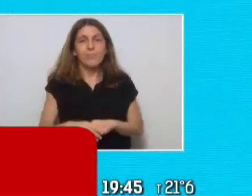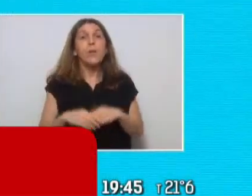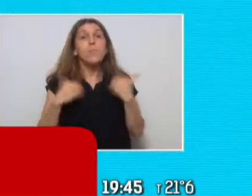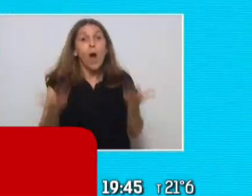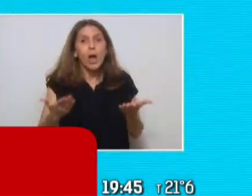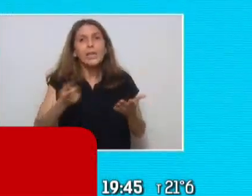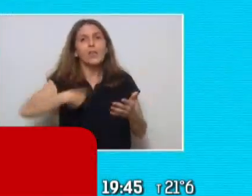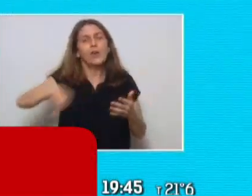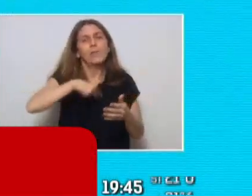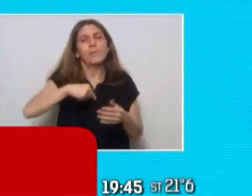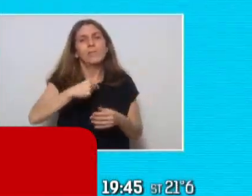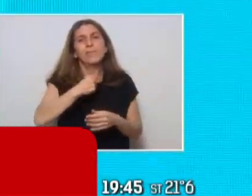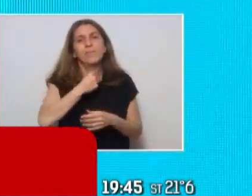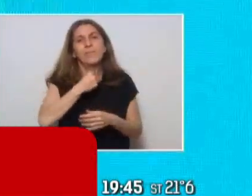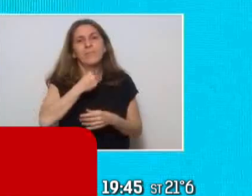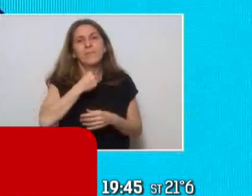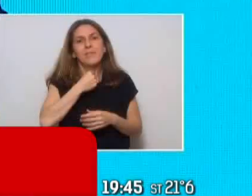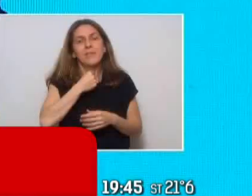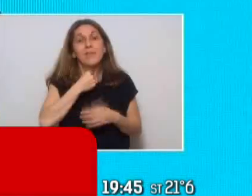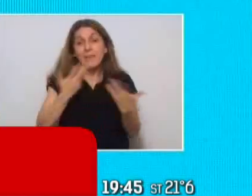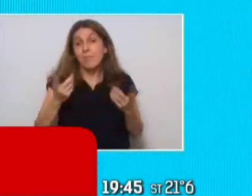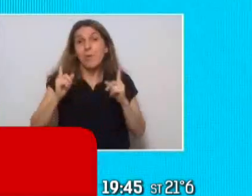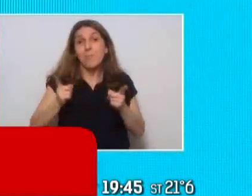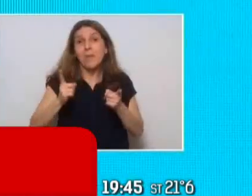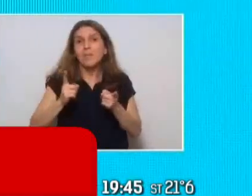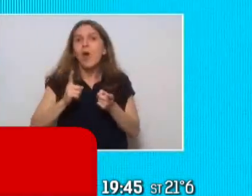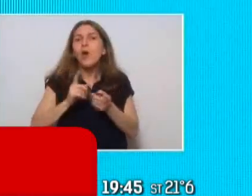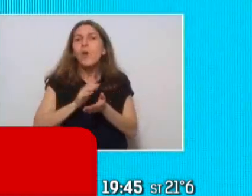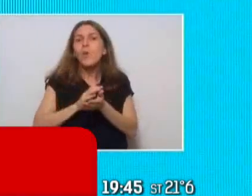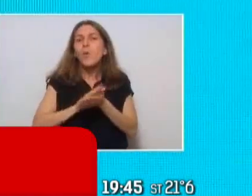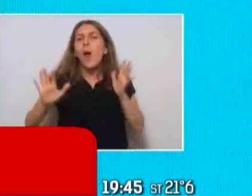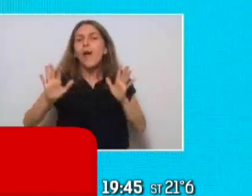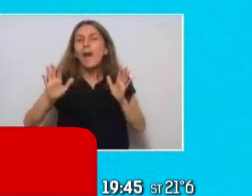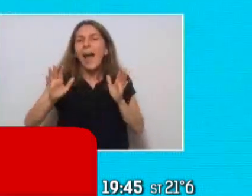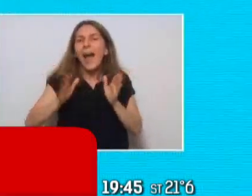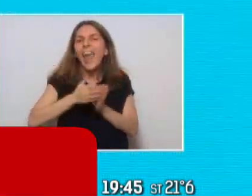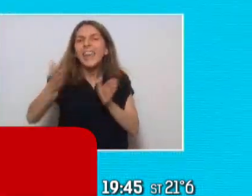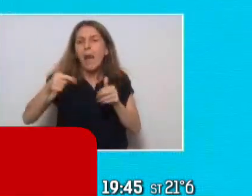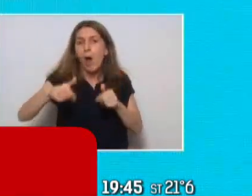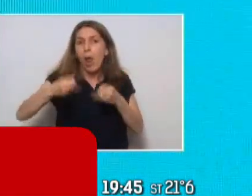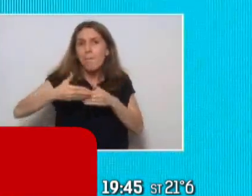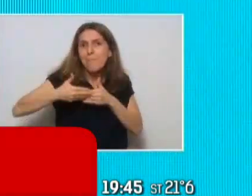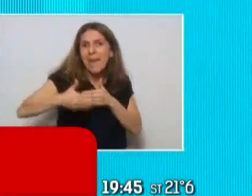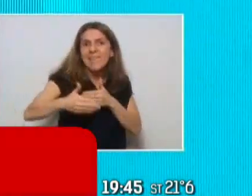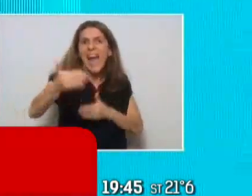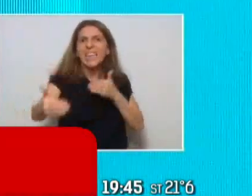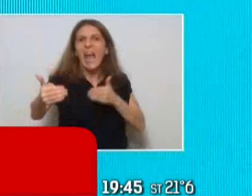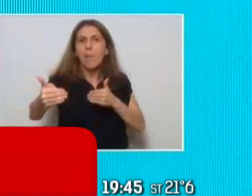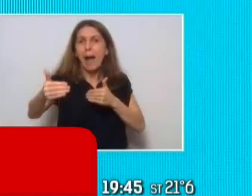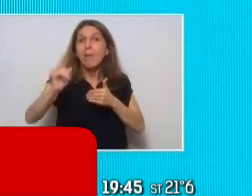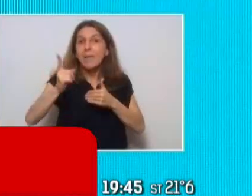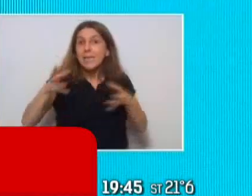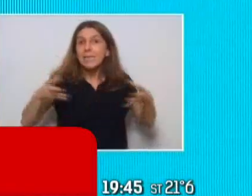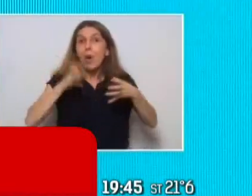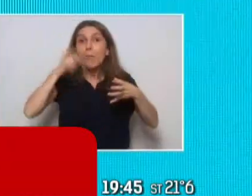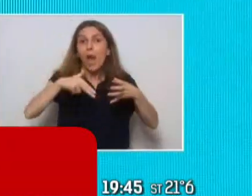Y por eso queremos, en esta nueva etapa que empieza hoy en el peronismo,